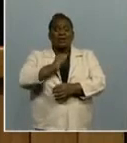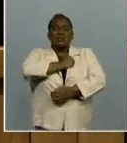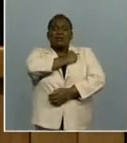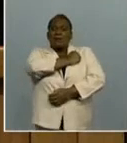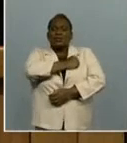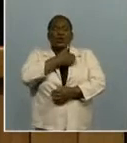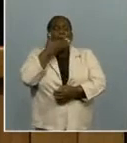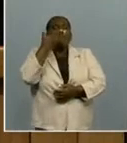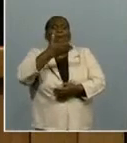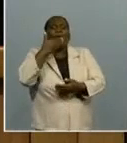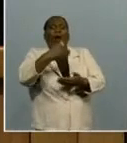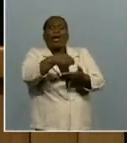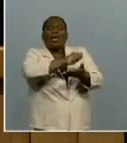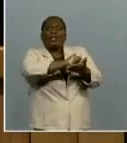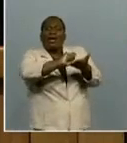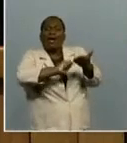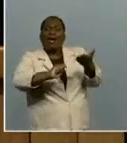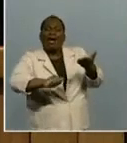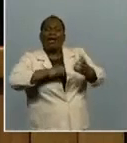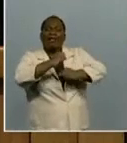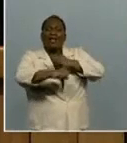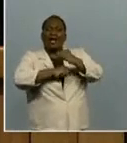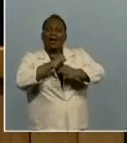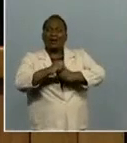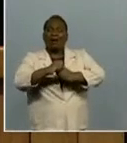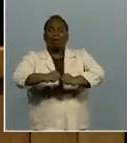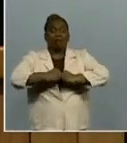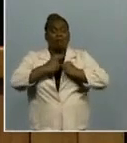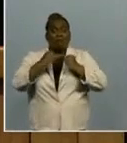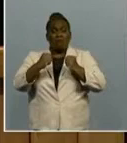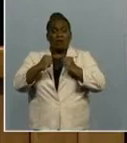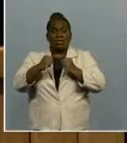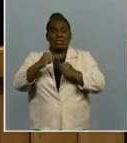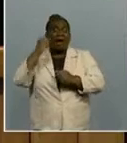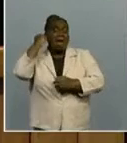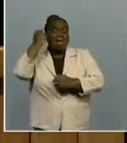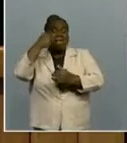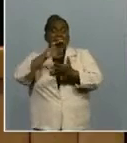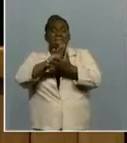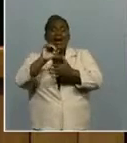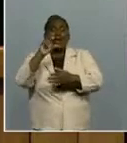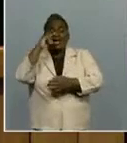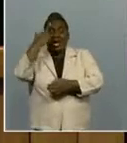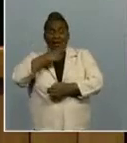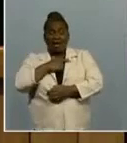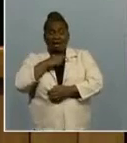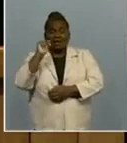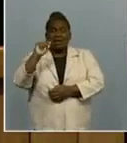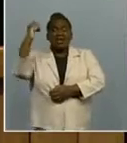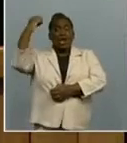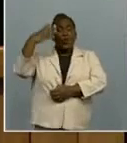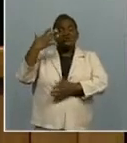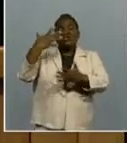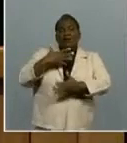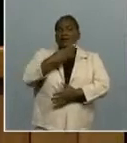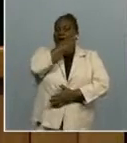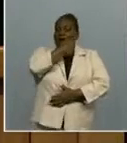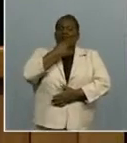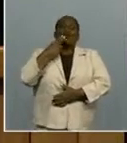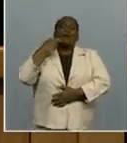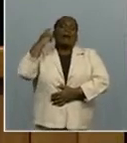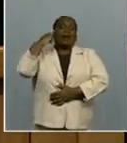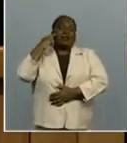los poetas de la guerra es la fiereza de marianna en la manigua y es la luz inspiradora de martín